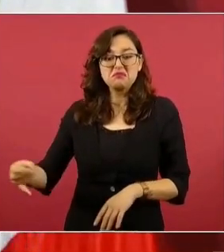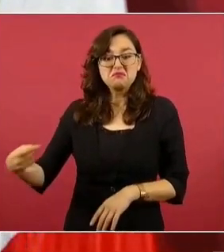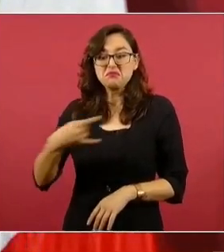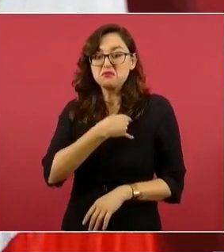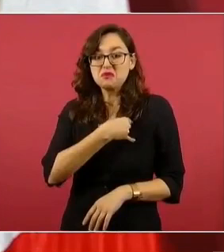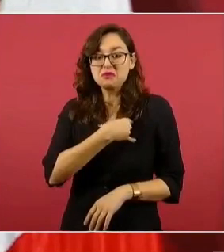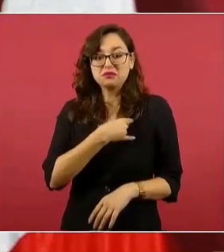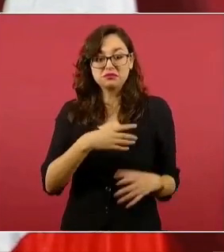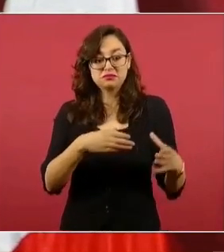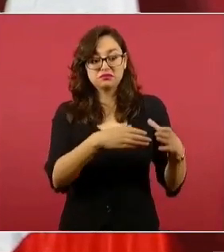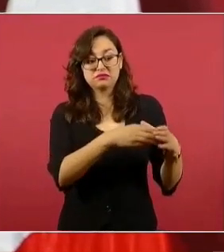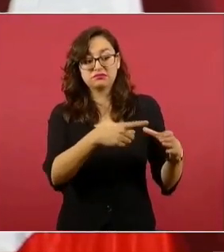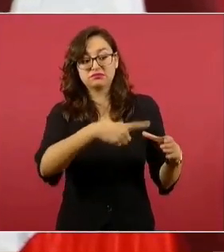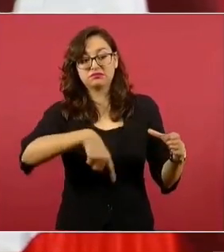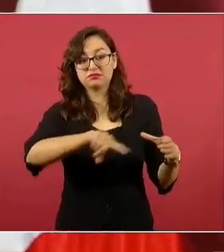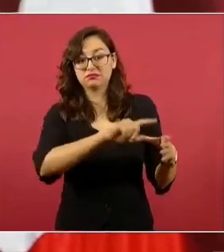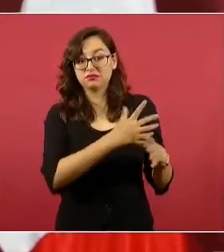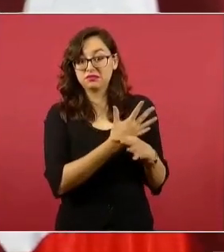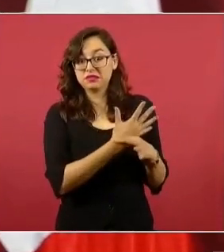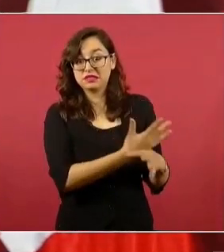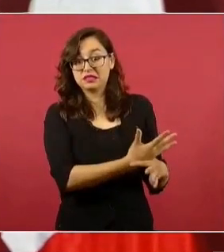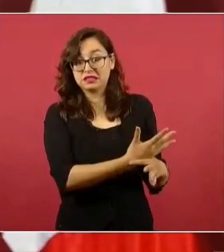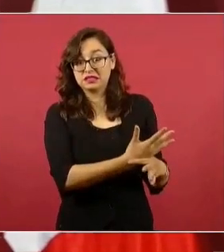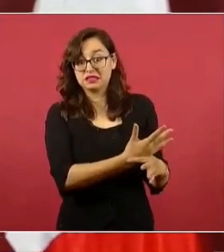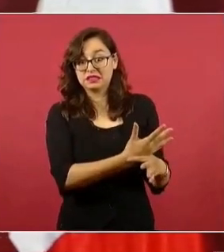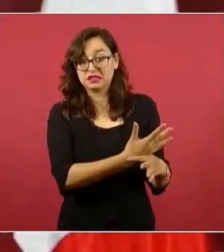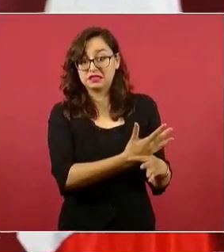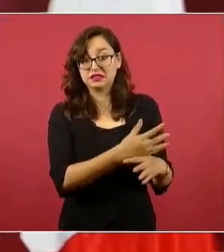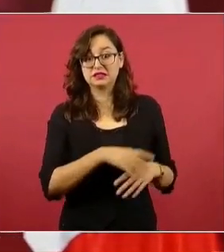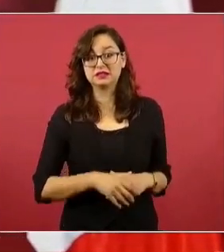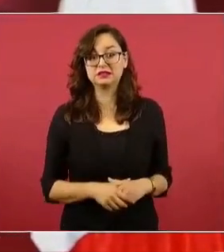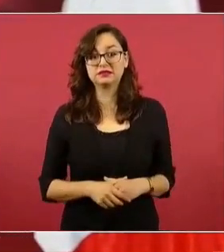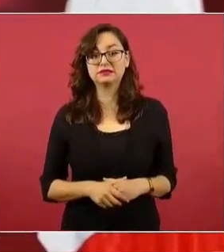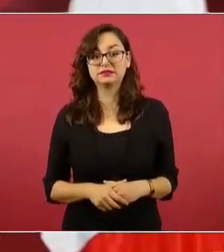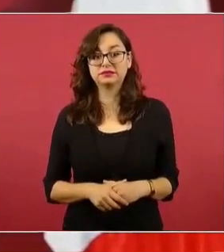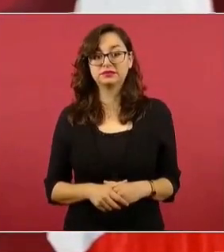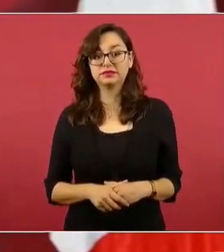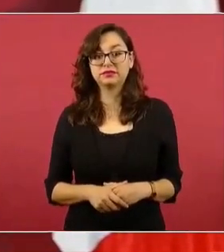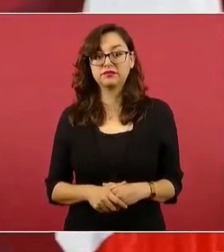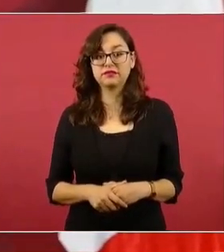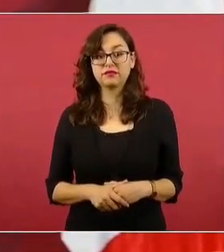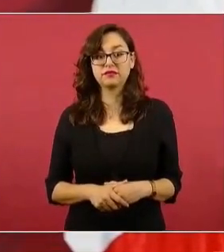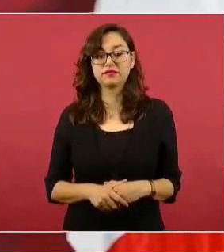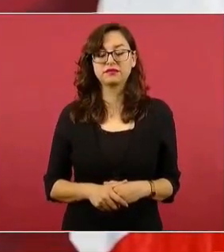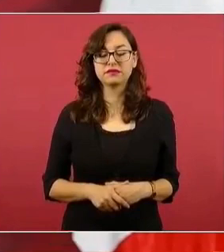Esa es la mentalidad conservadora. Es decir, el pueblo